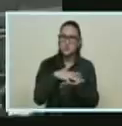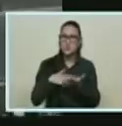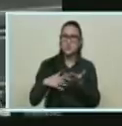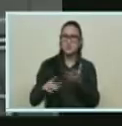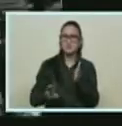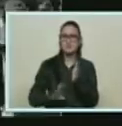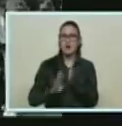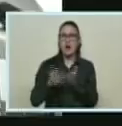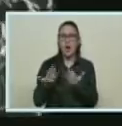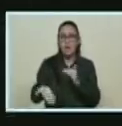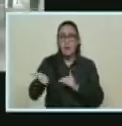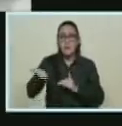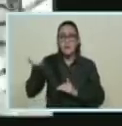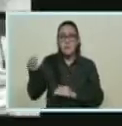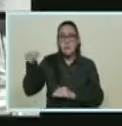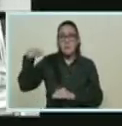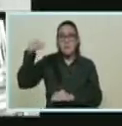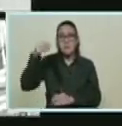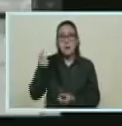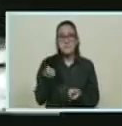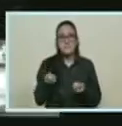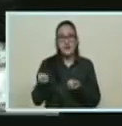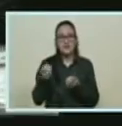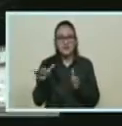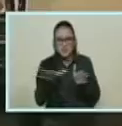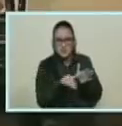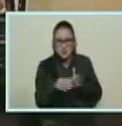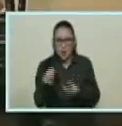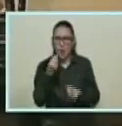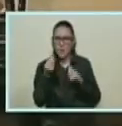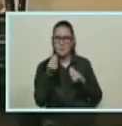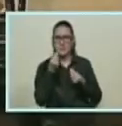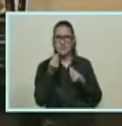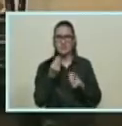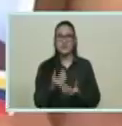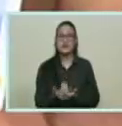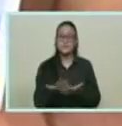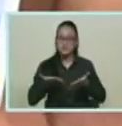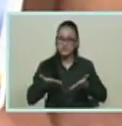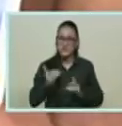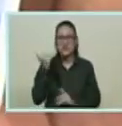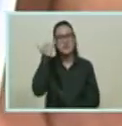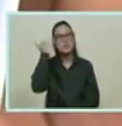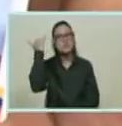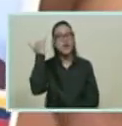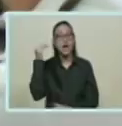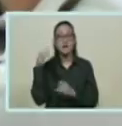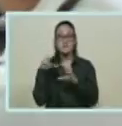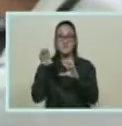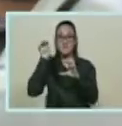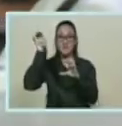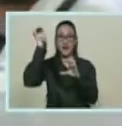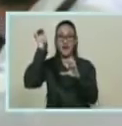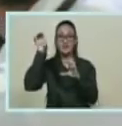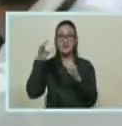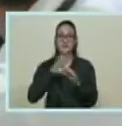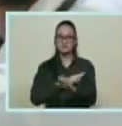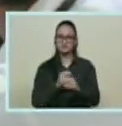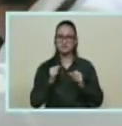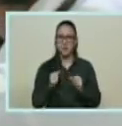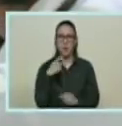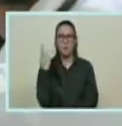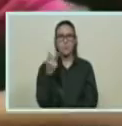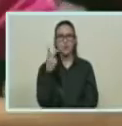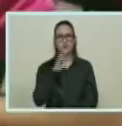ha incrementado con el sobreprecio y el acaparamiento. De allí nació la idea del carnet de la patria para reforzar